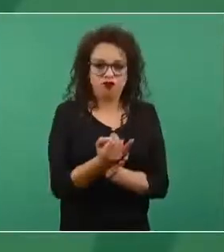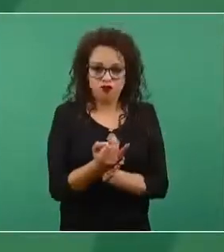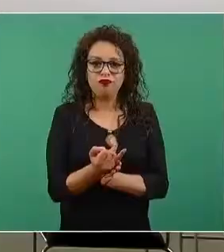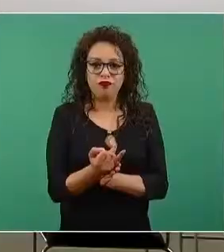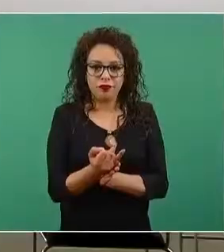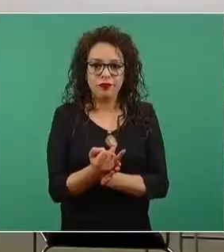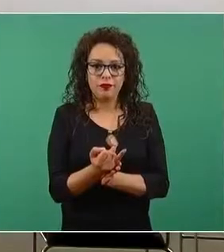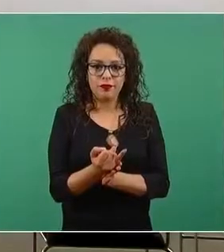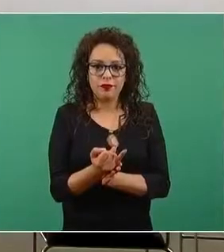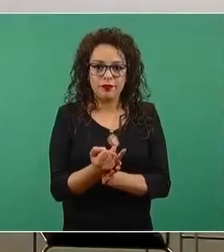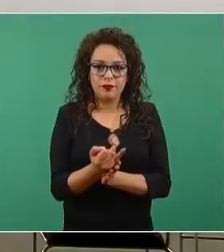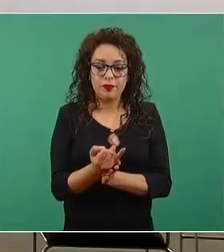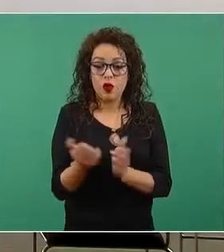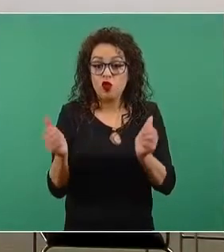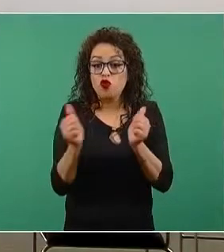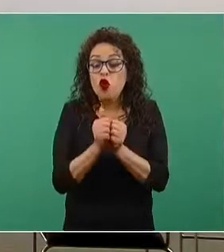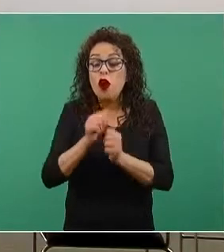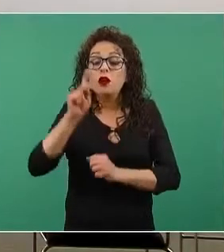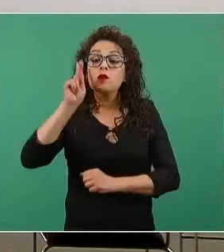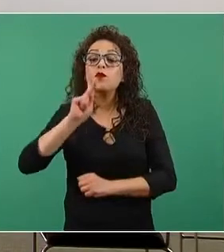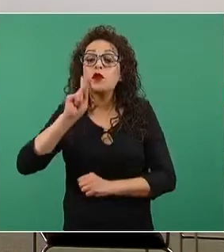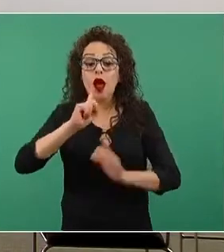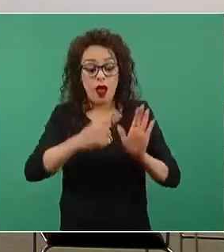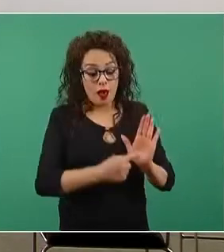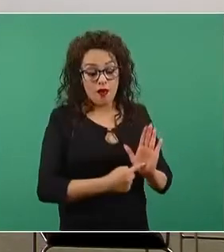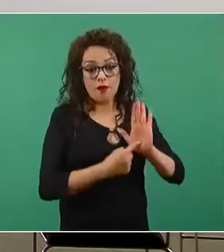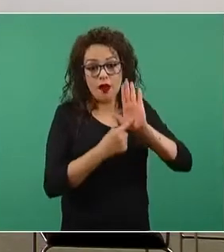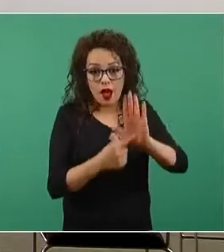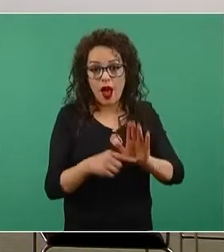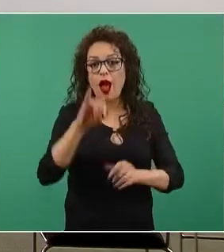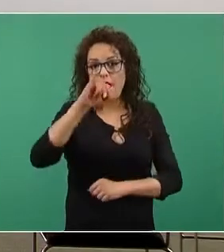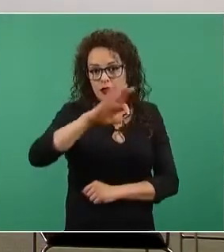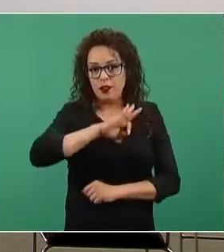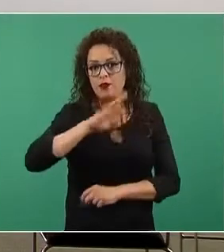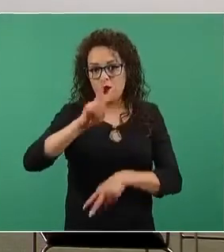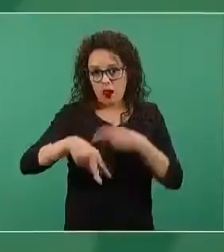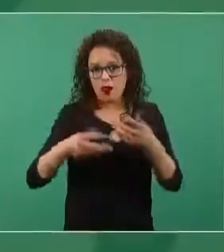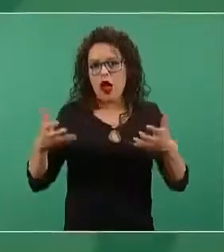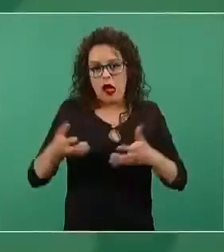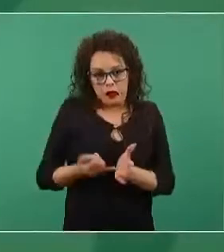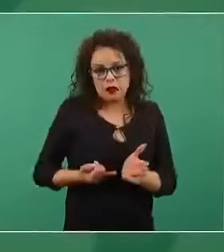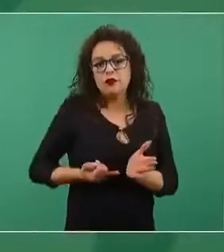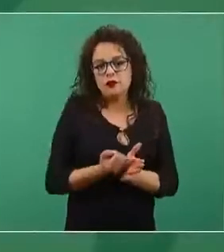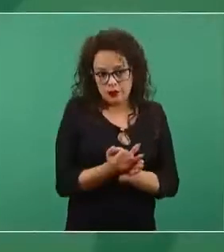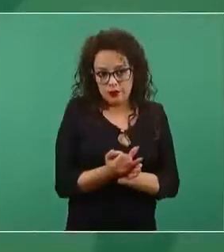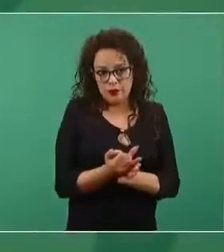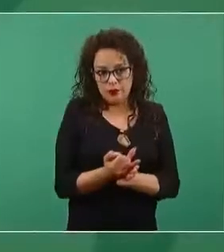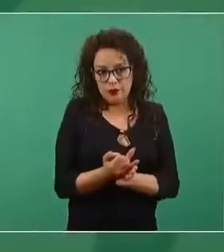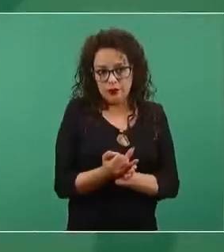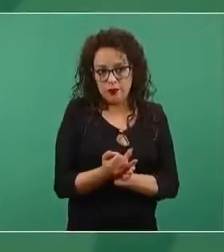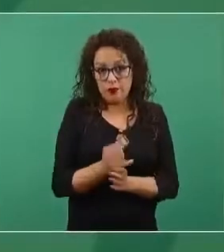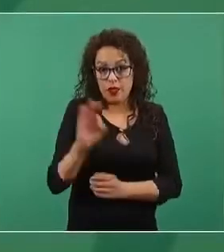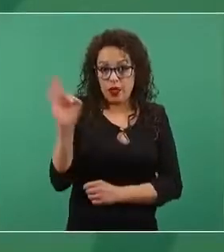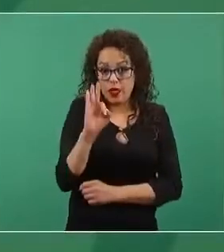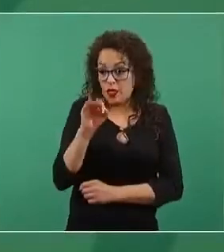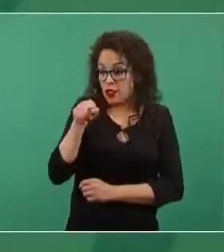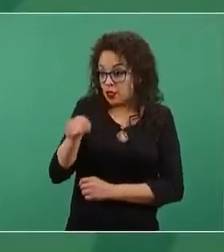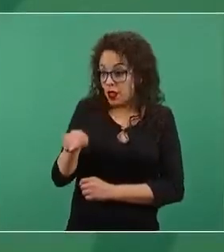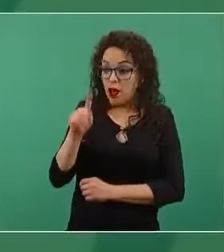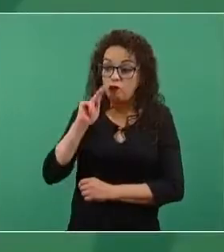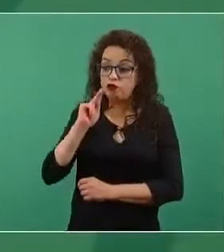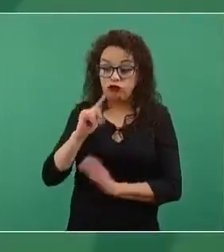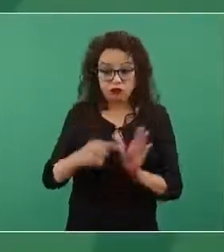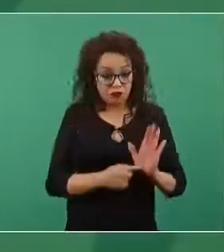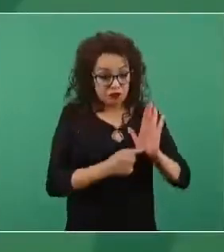tomaría con base a la evidencia, y si esa evidencia nos estuviera indicando en algún momento dado que no es favorable seguir